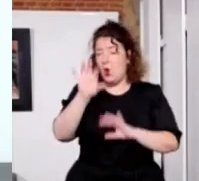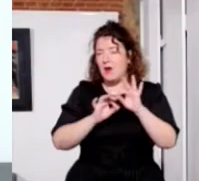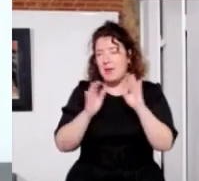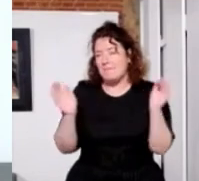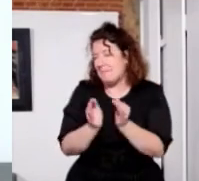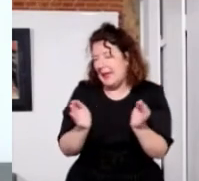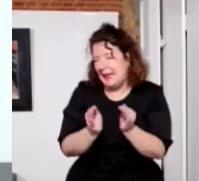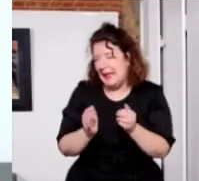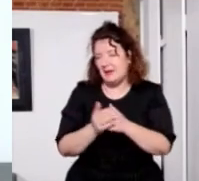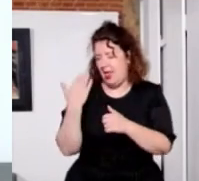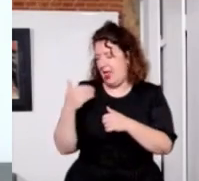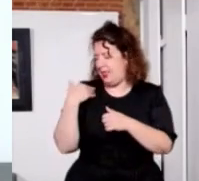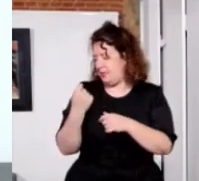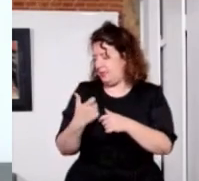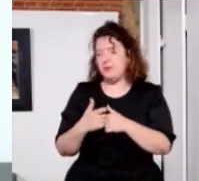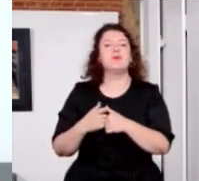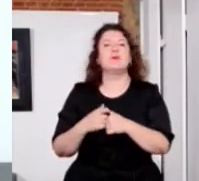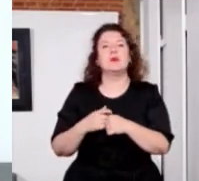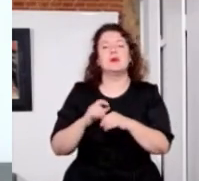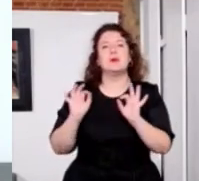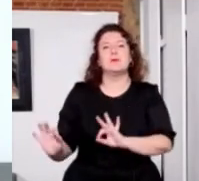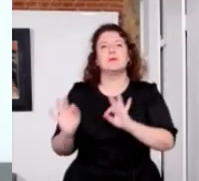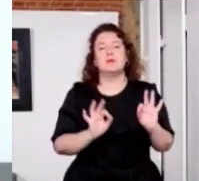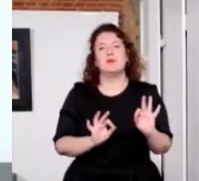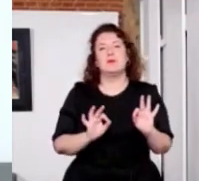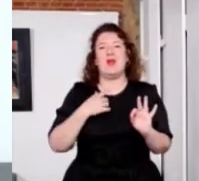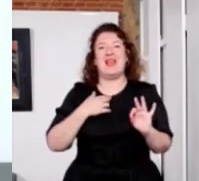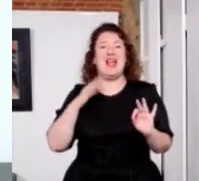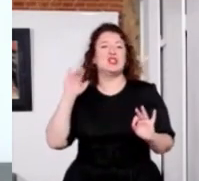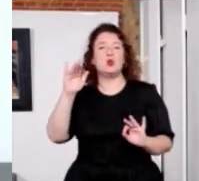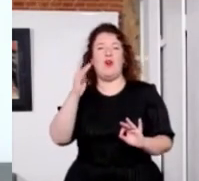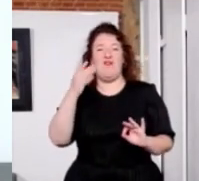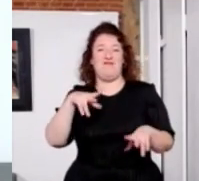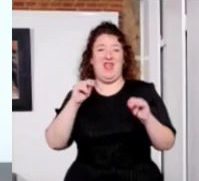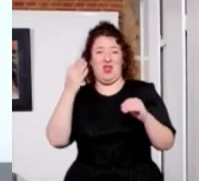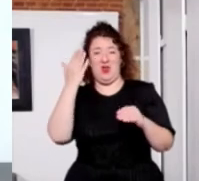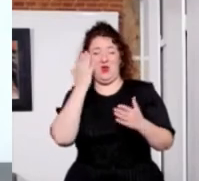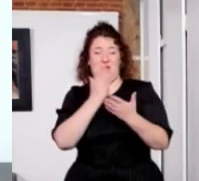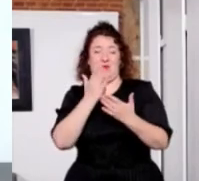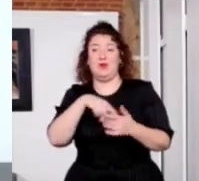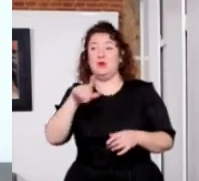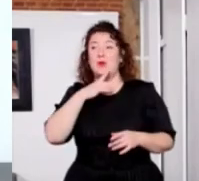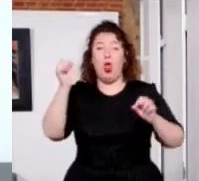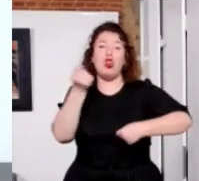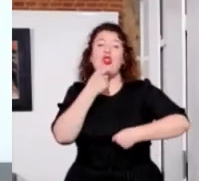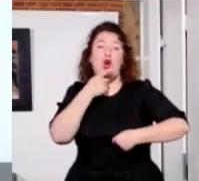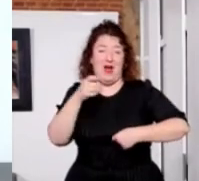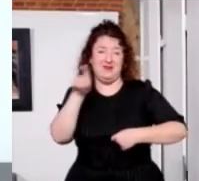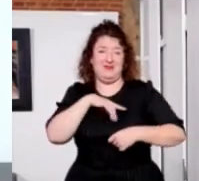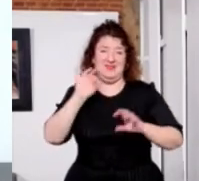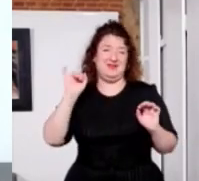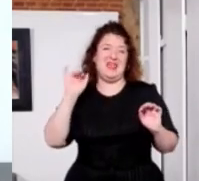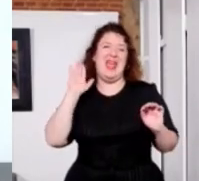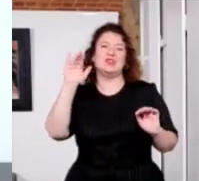pequeñita, hace unos años, preparando la excursión de fin de curso. Los que hemos trabajado en el tema de droga, lo de la excursión de